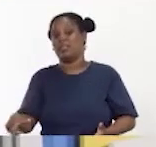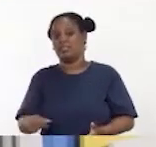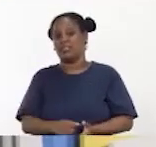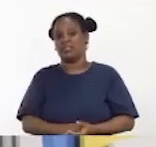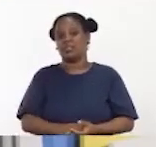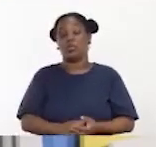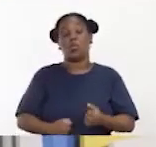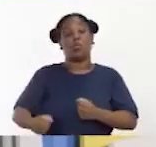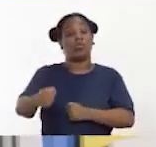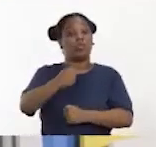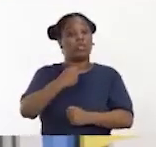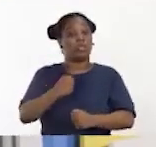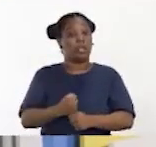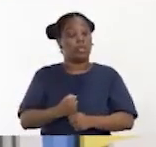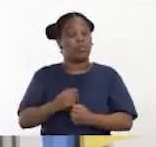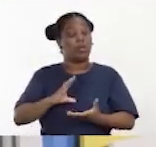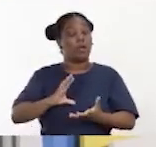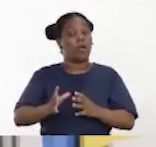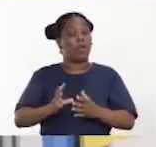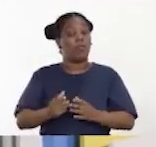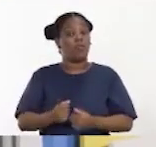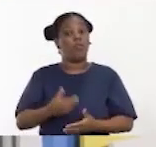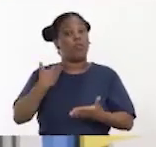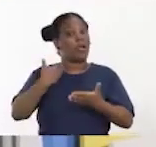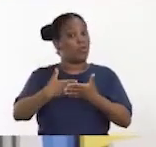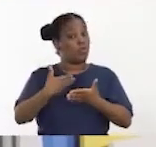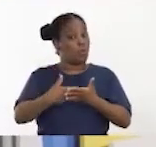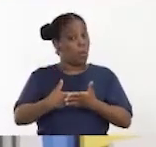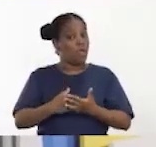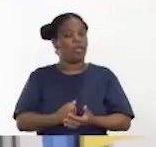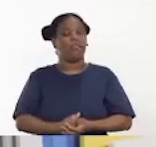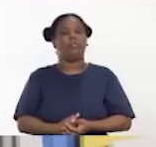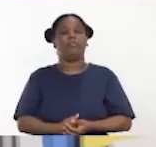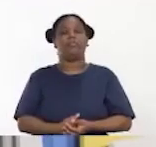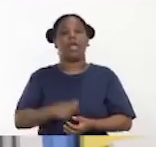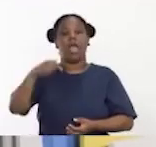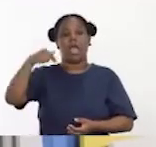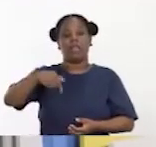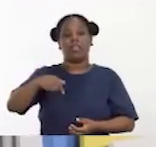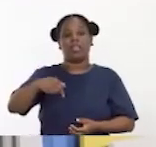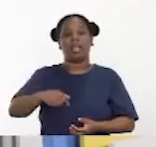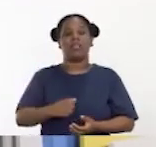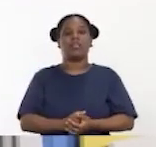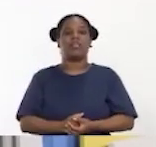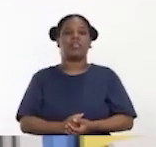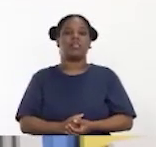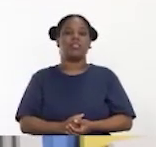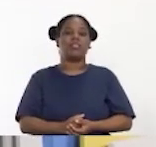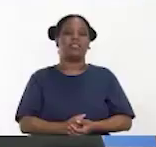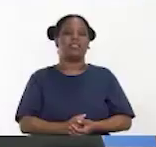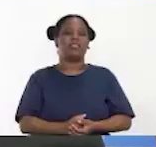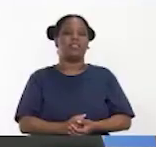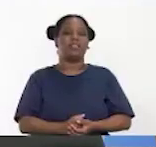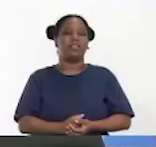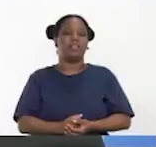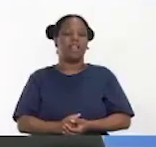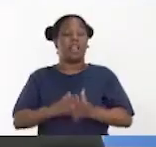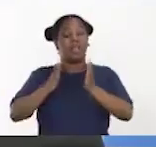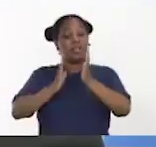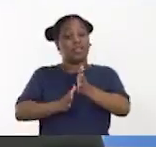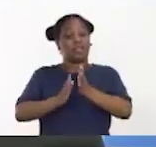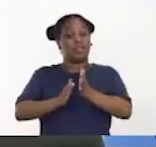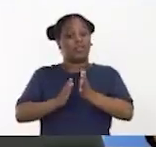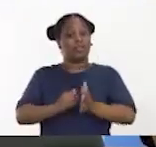solución del ejercicio. Pero bueno, lo utilizaríamos a manera de comprobación. Hasta